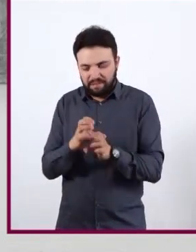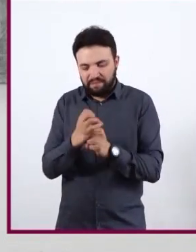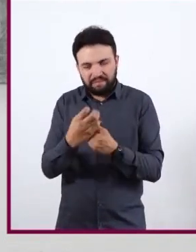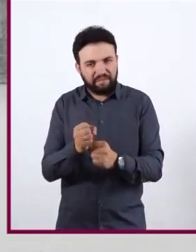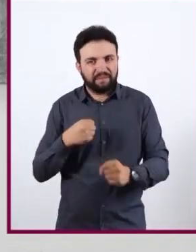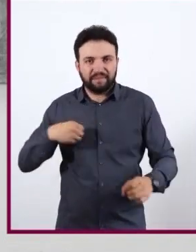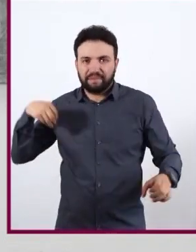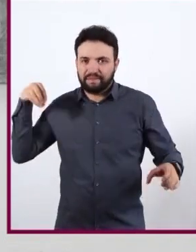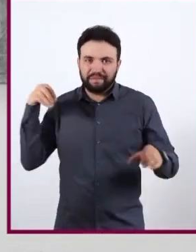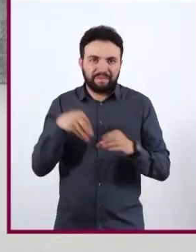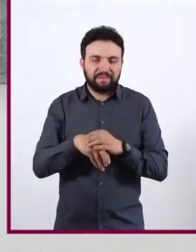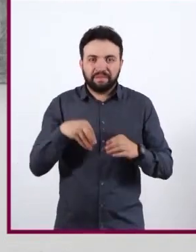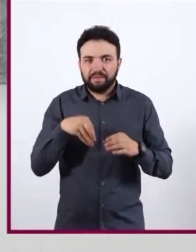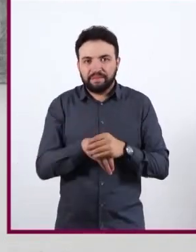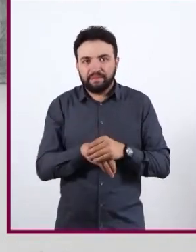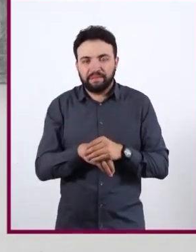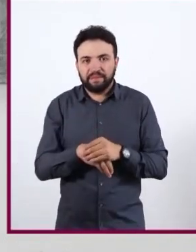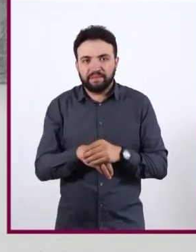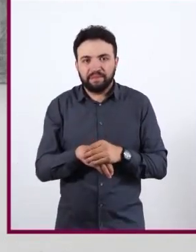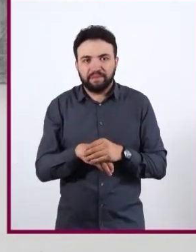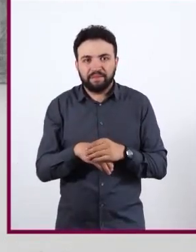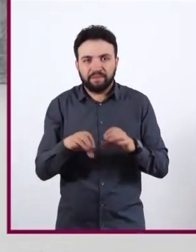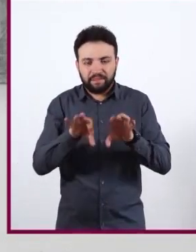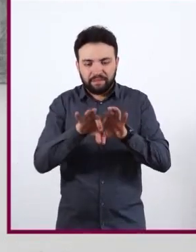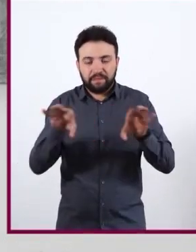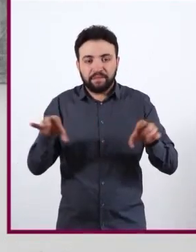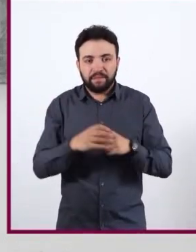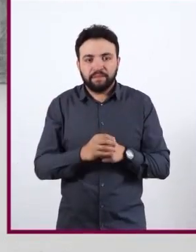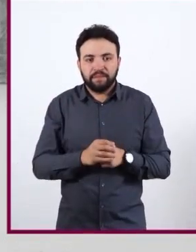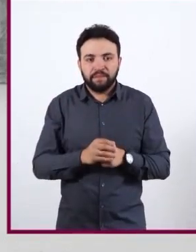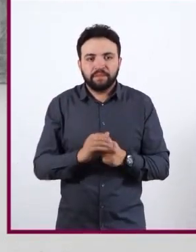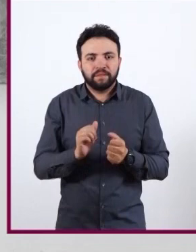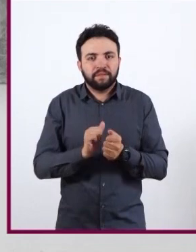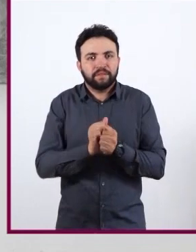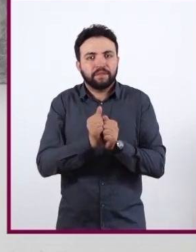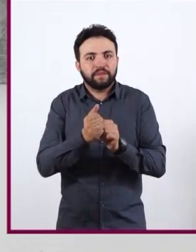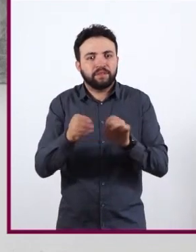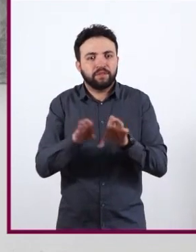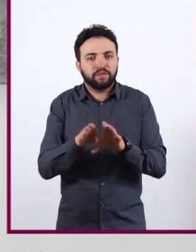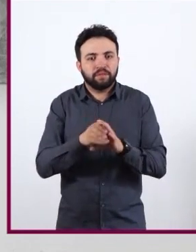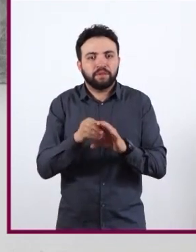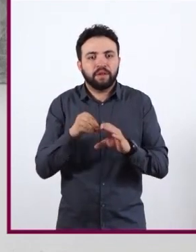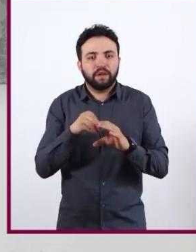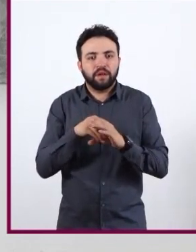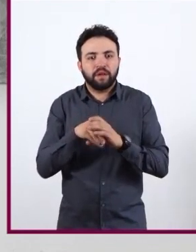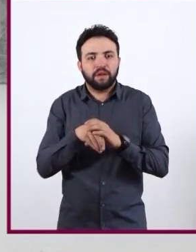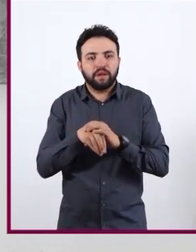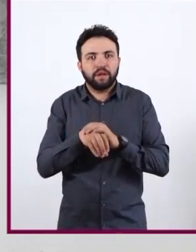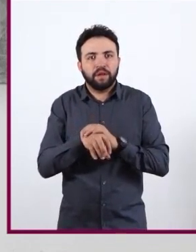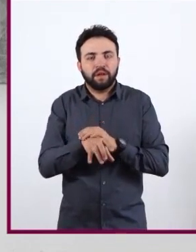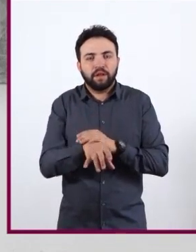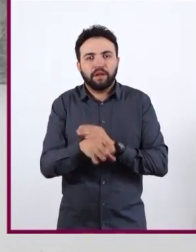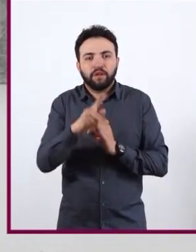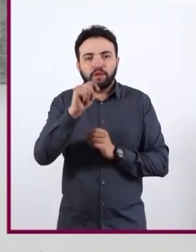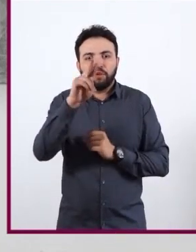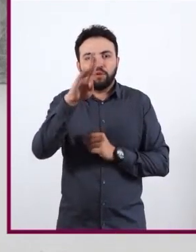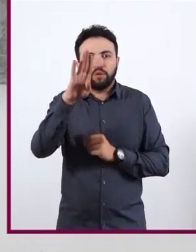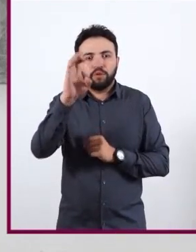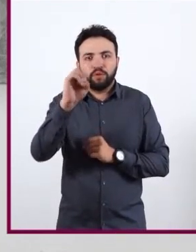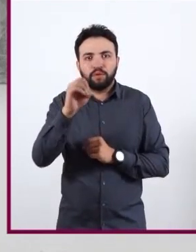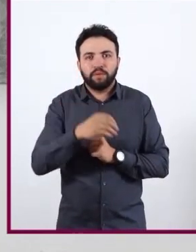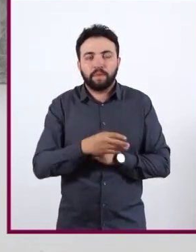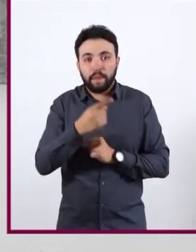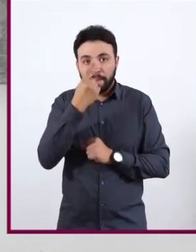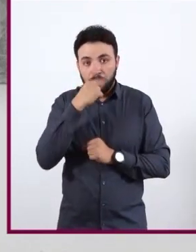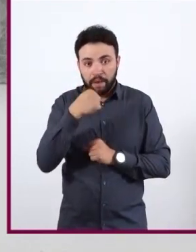En el tubo, y en un momento dado empezó a salir el objeto del tubo, y para